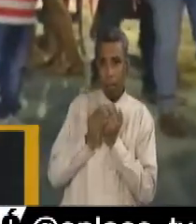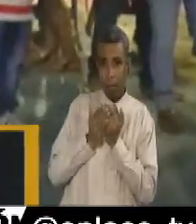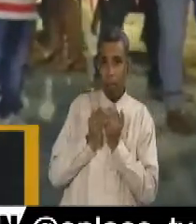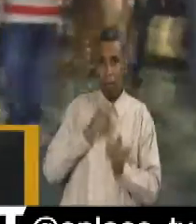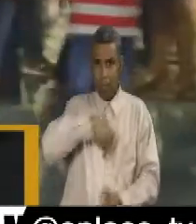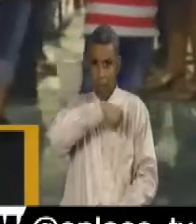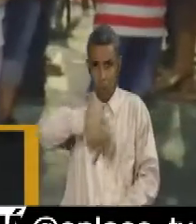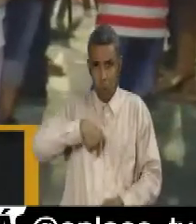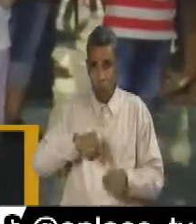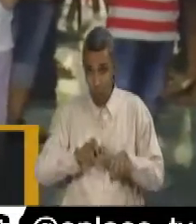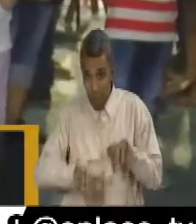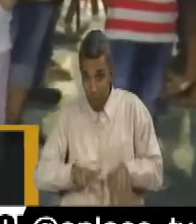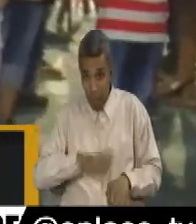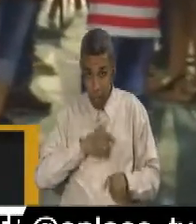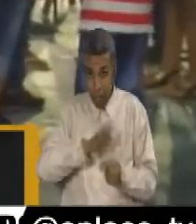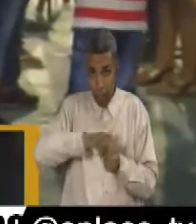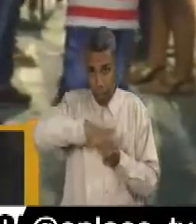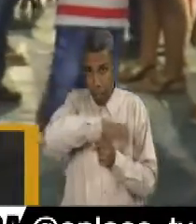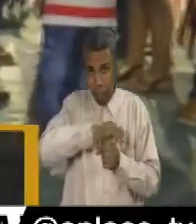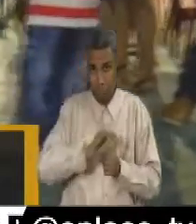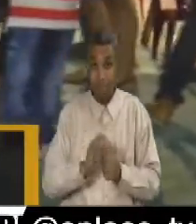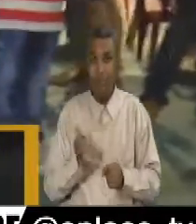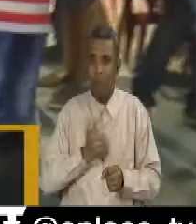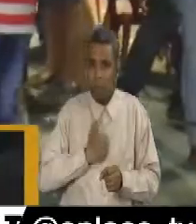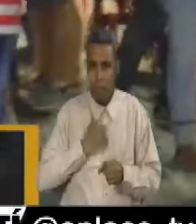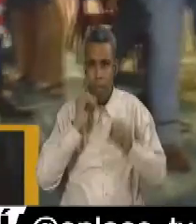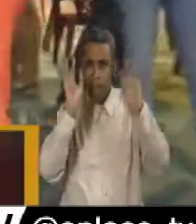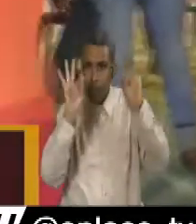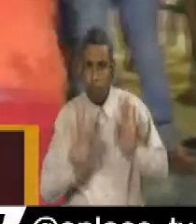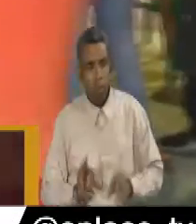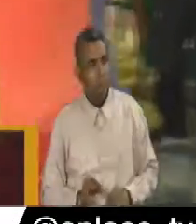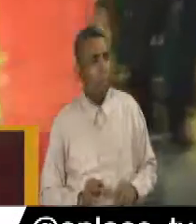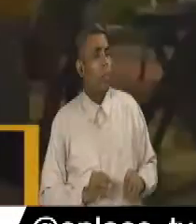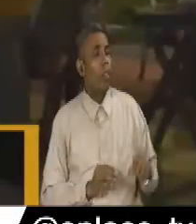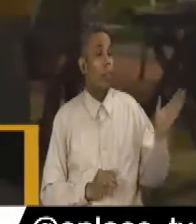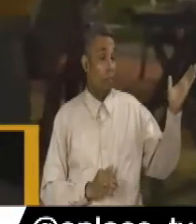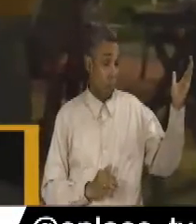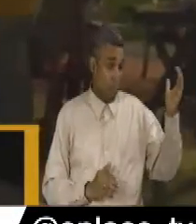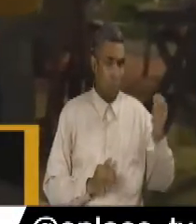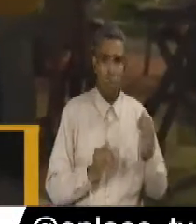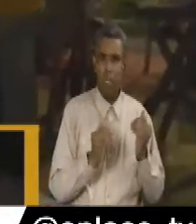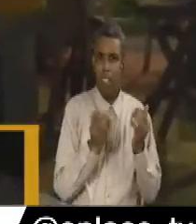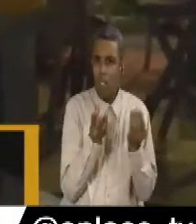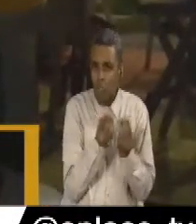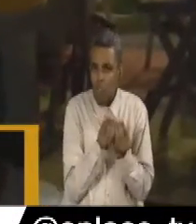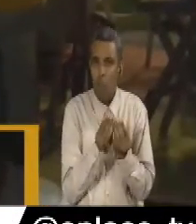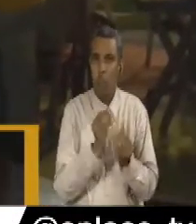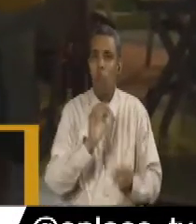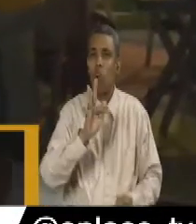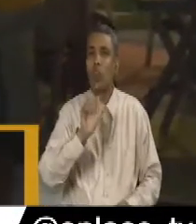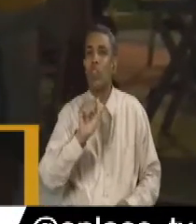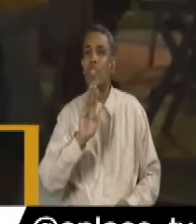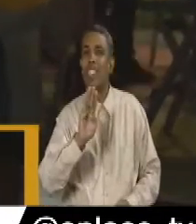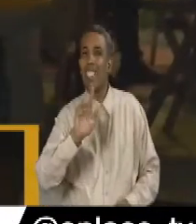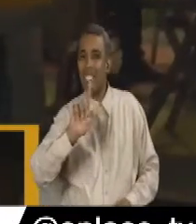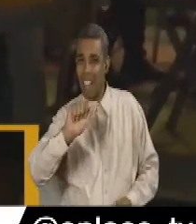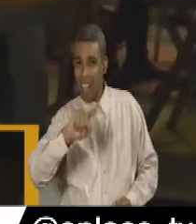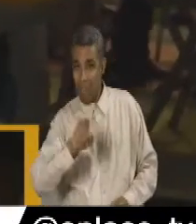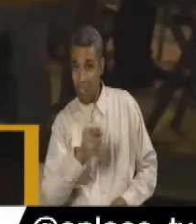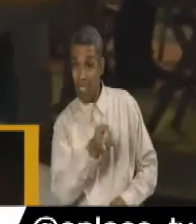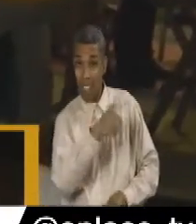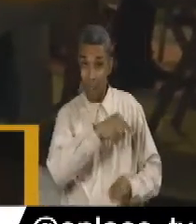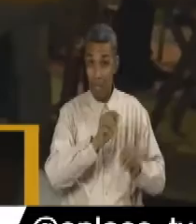Ambiente hacemos como ese enlace con el grupo Las Tablas, que es el que maneja por medio de Enlace